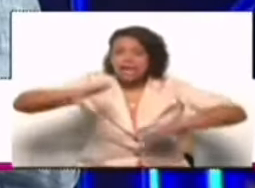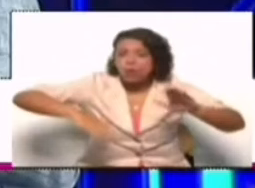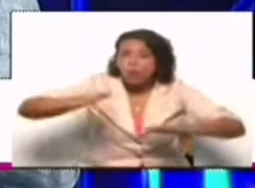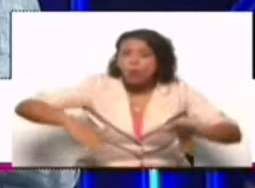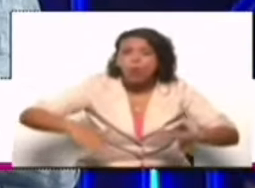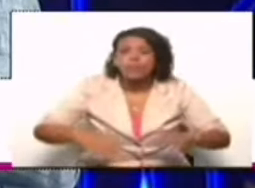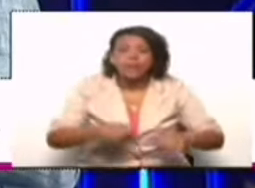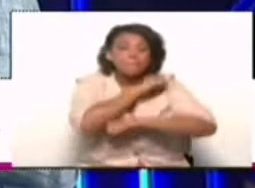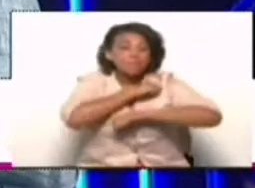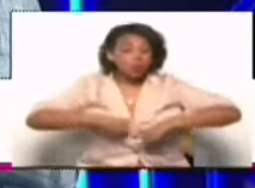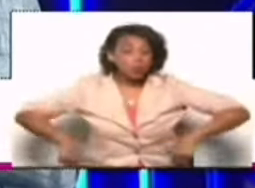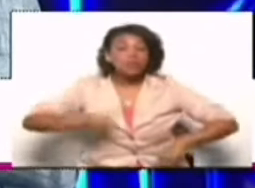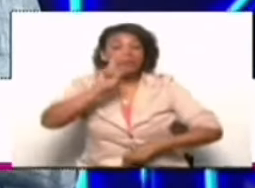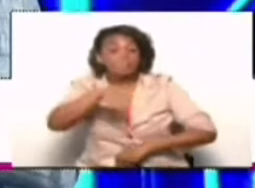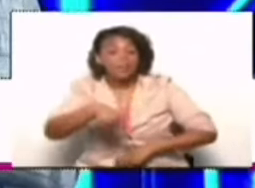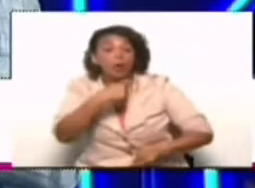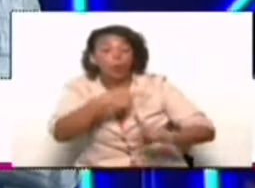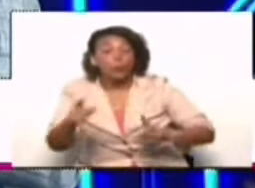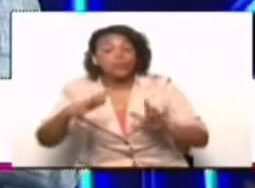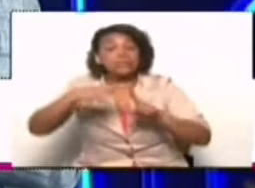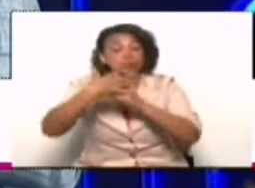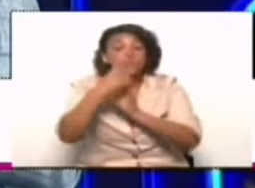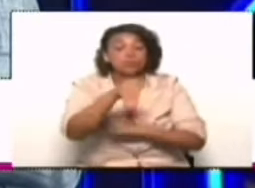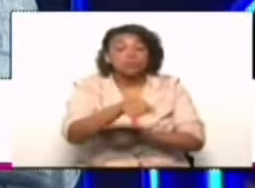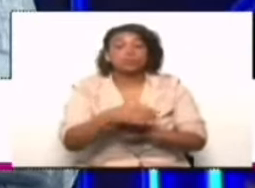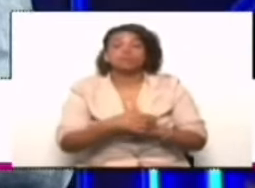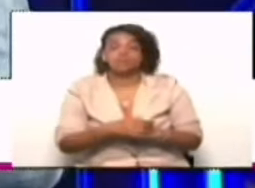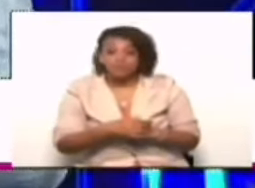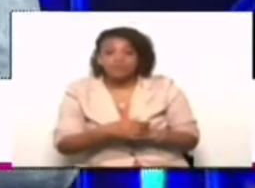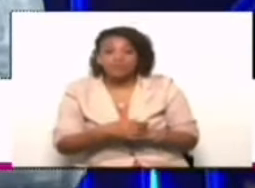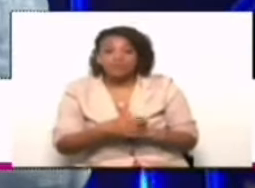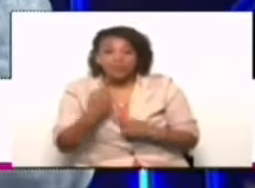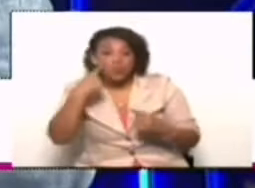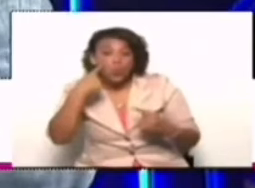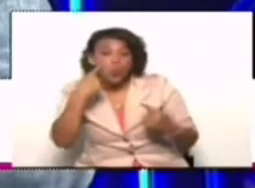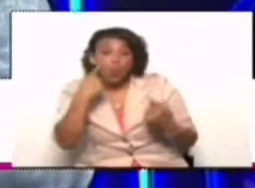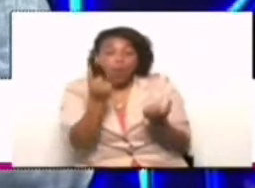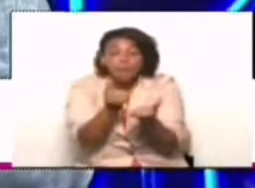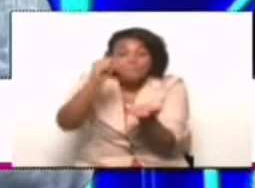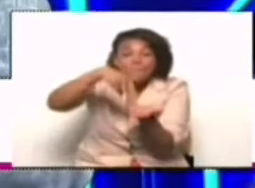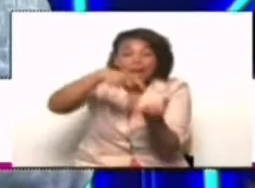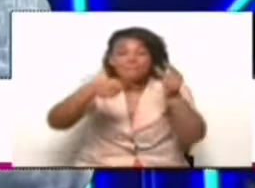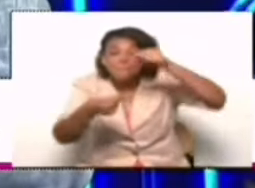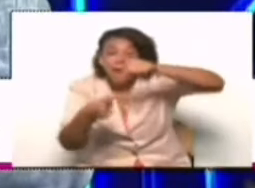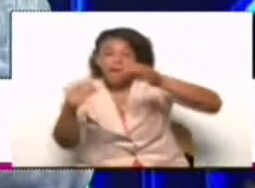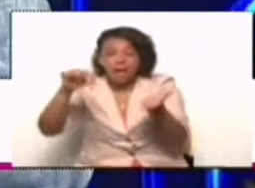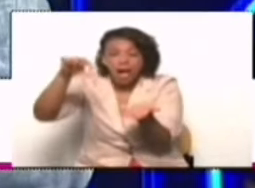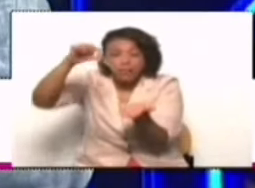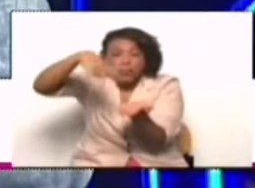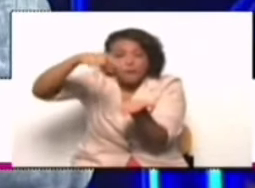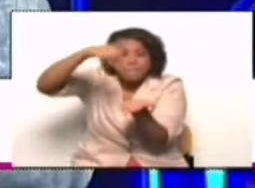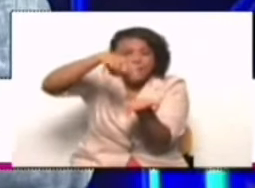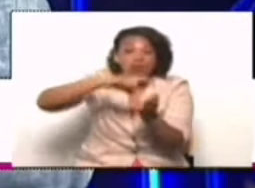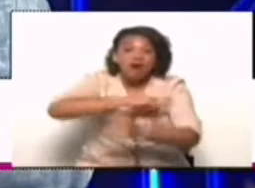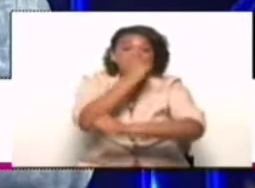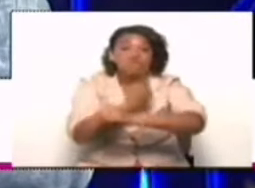en Portuguesa, afectado también, que los enseñan a hacer un producto bastante